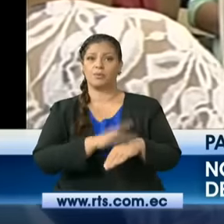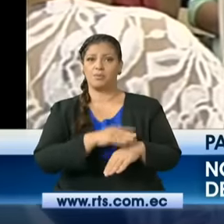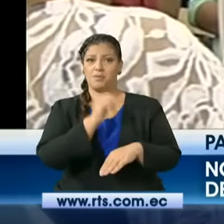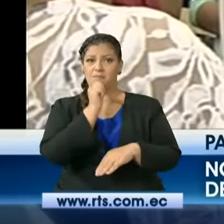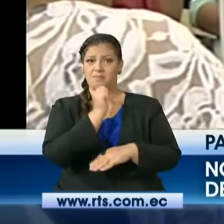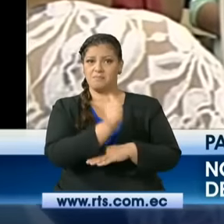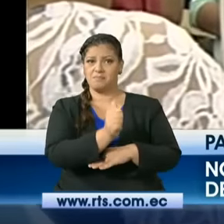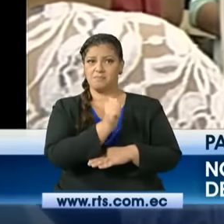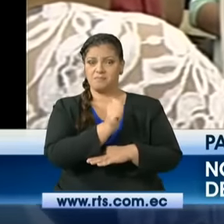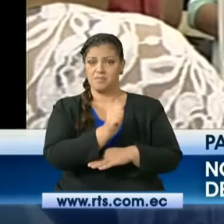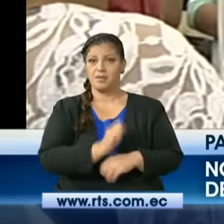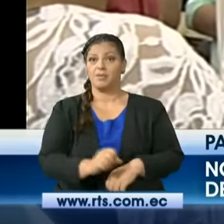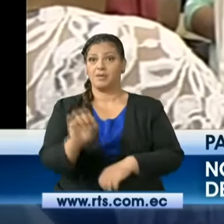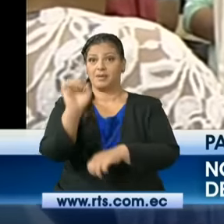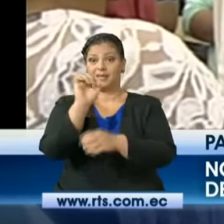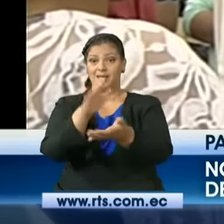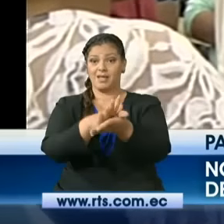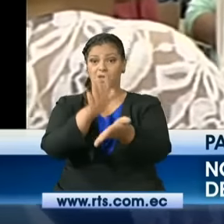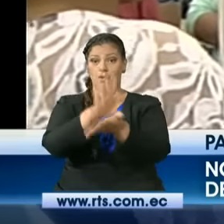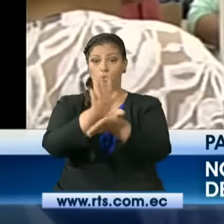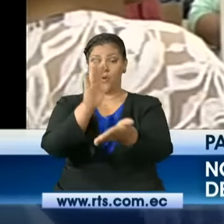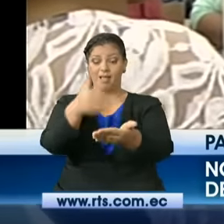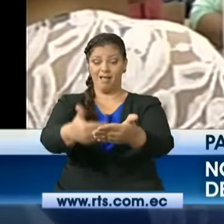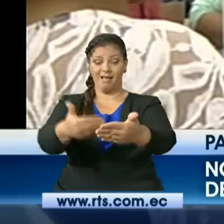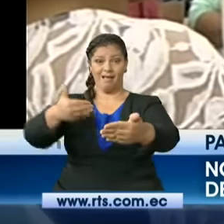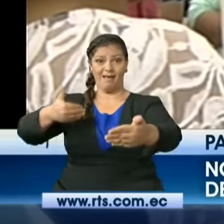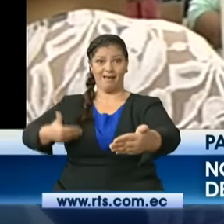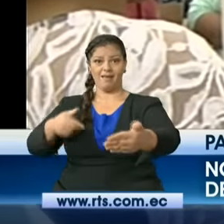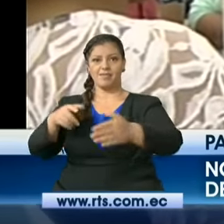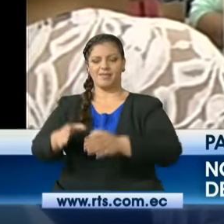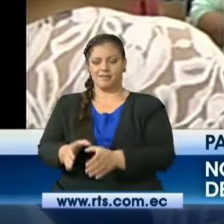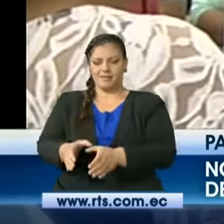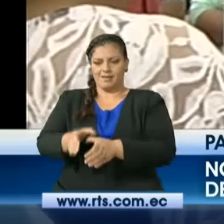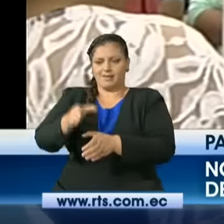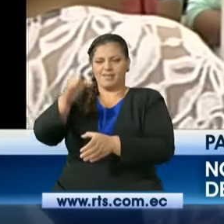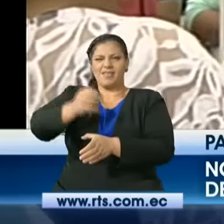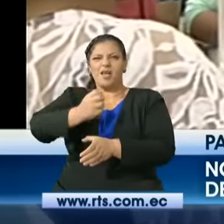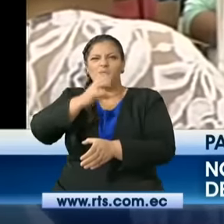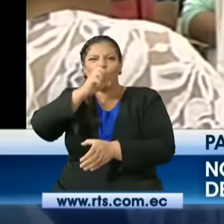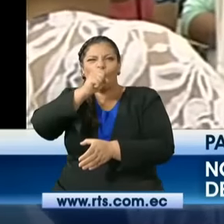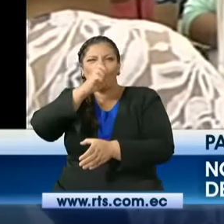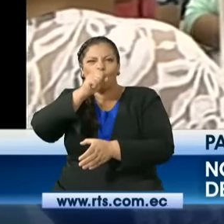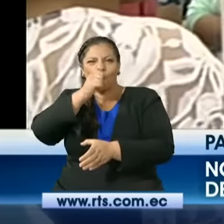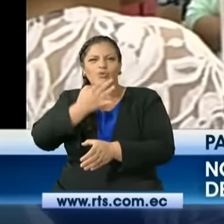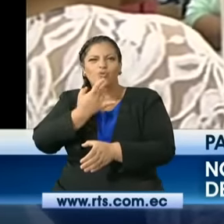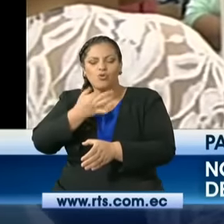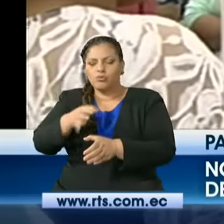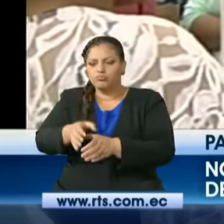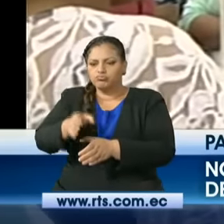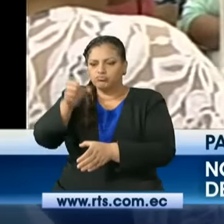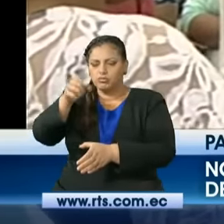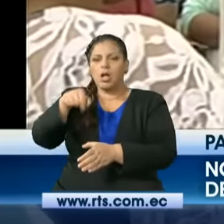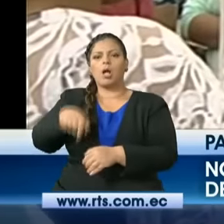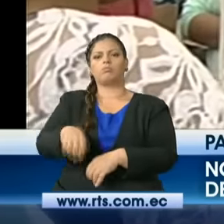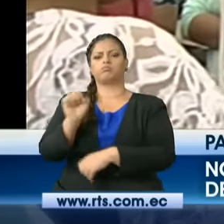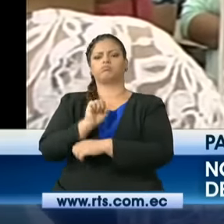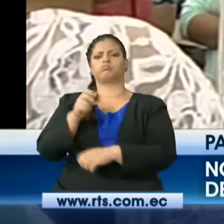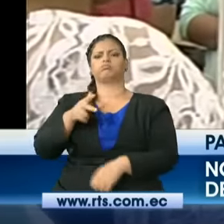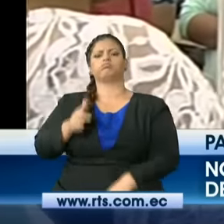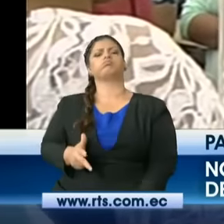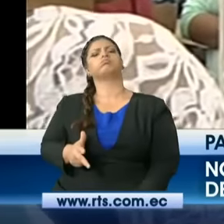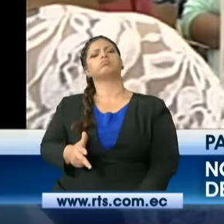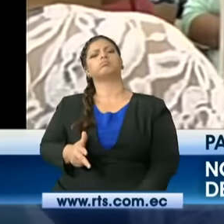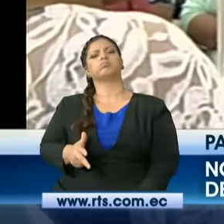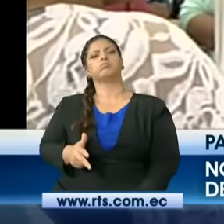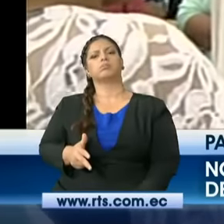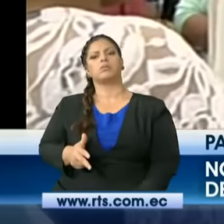cuadra antes de llegar a la escuela. ¿Y qué va a pasar? Que usted como mamá o ella como mamá va a permitir que una cuadra antes voy a dejar, ¿qué tiene que hacer? Coger, parquear el